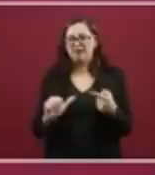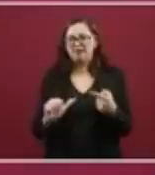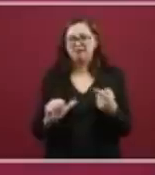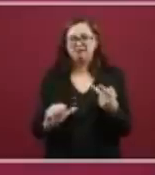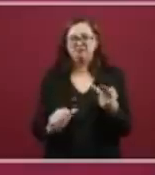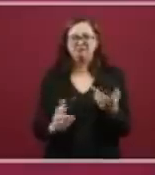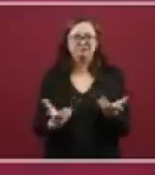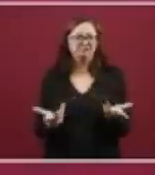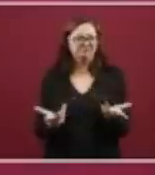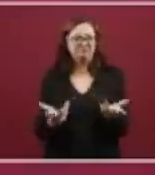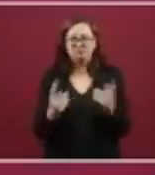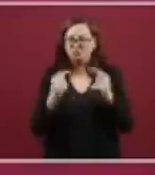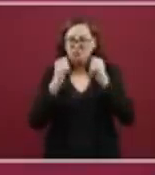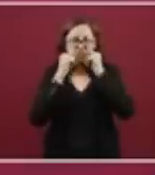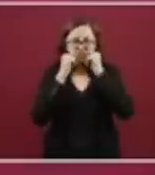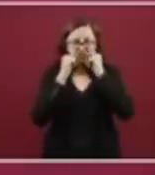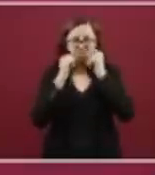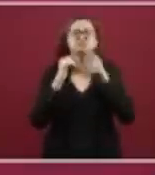porque